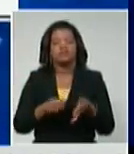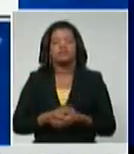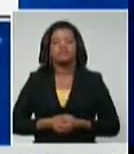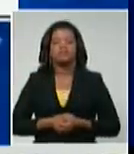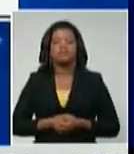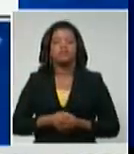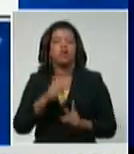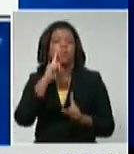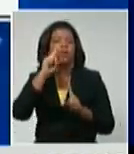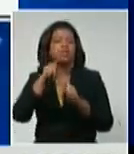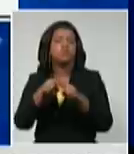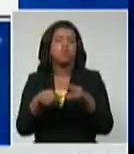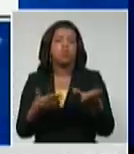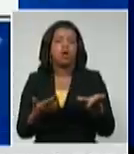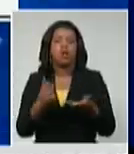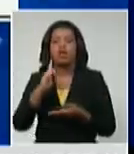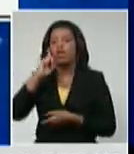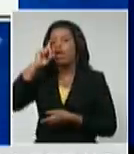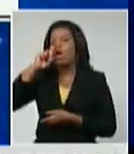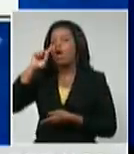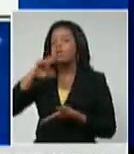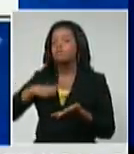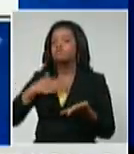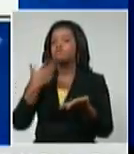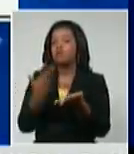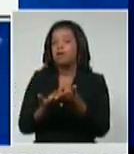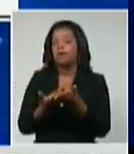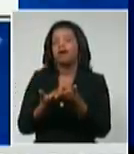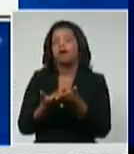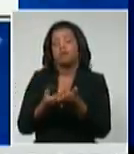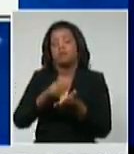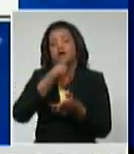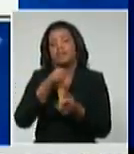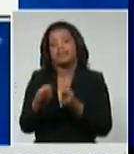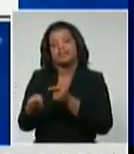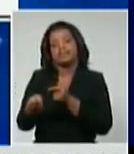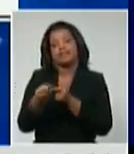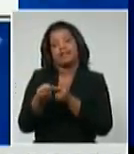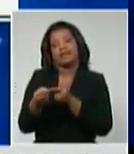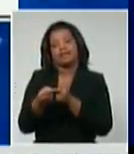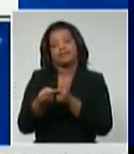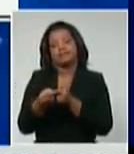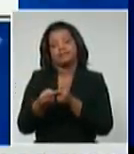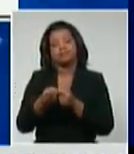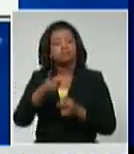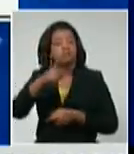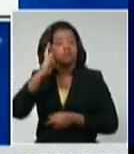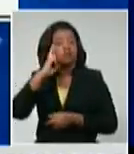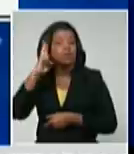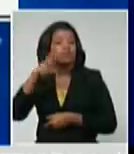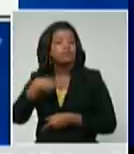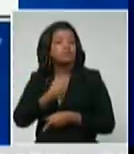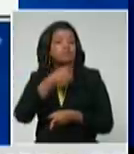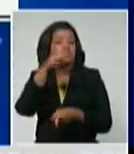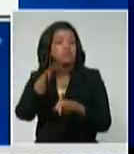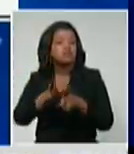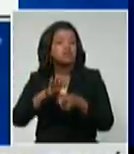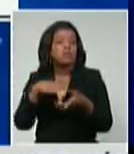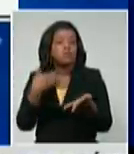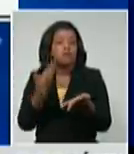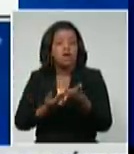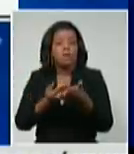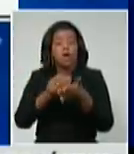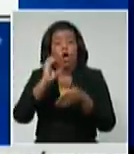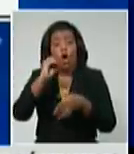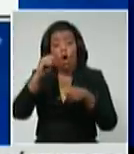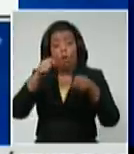que transitar un camino menor. Acuérdense cuando empezamos que las muestras o iban a Santiago